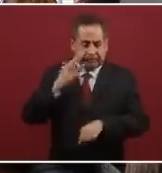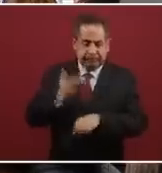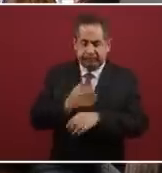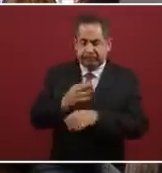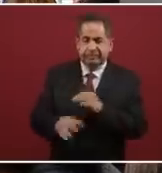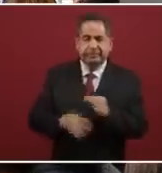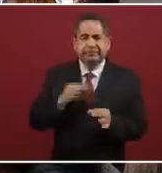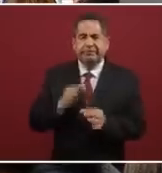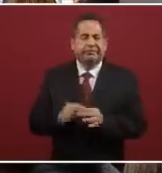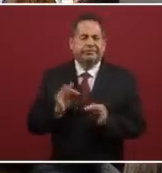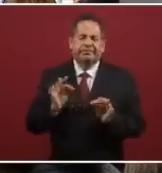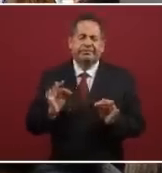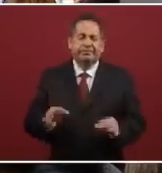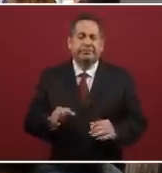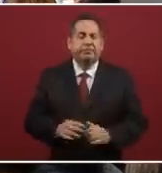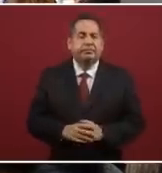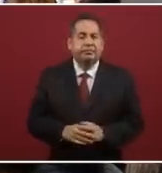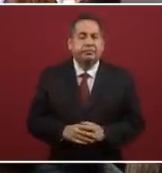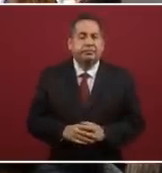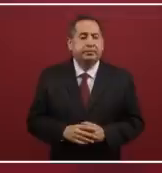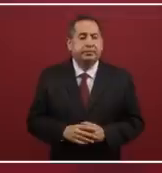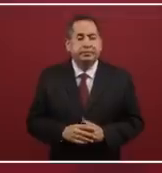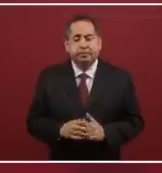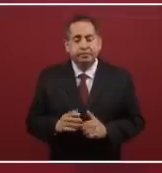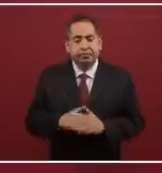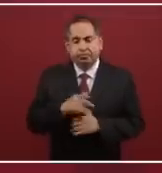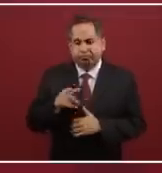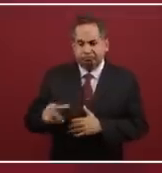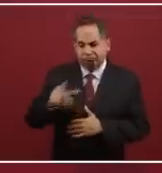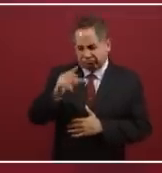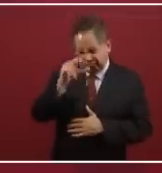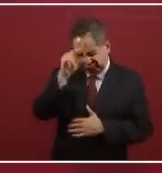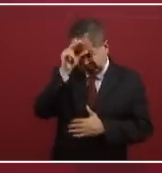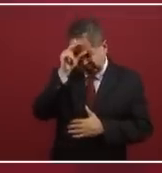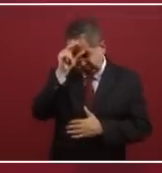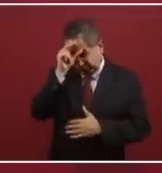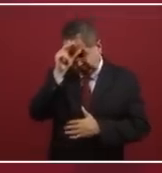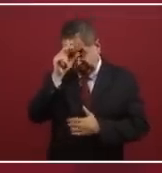responsabilidad, por su inteligencia.